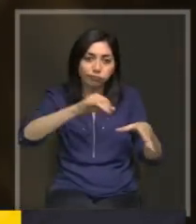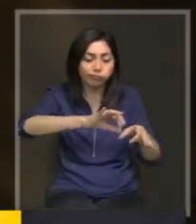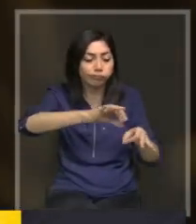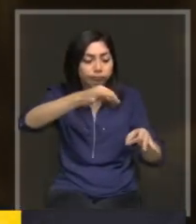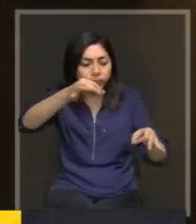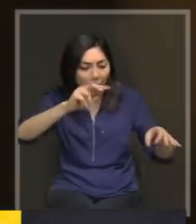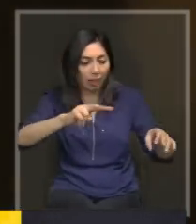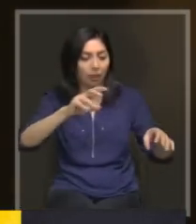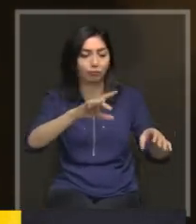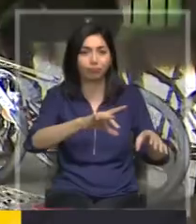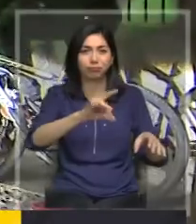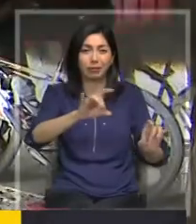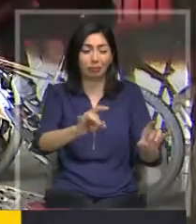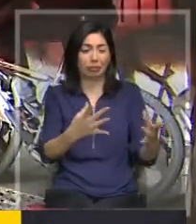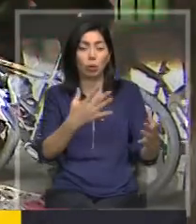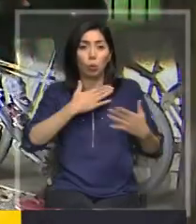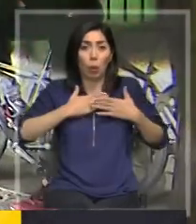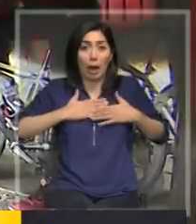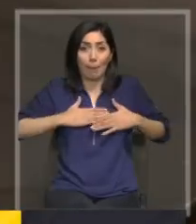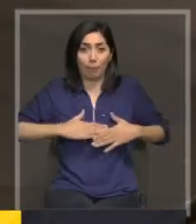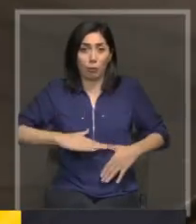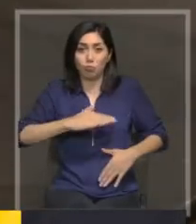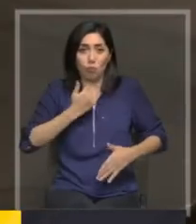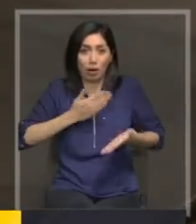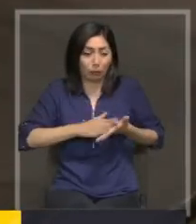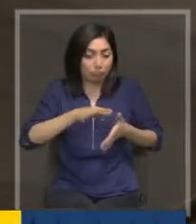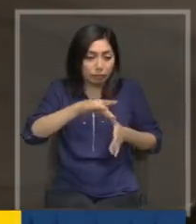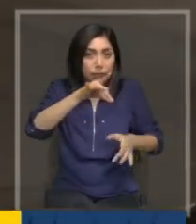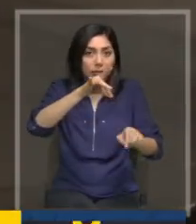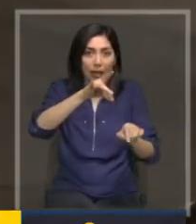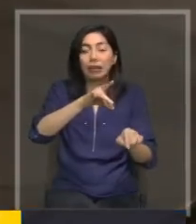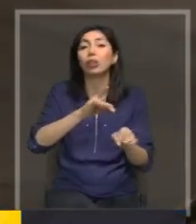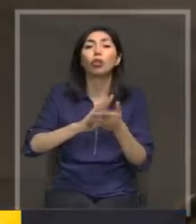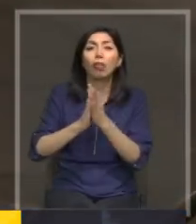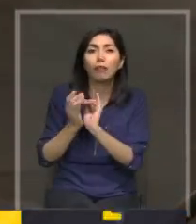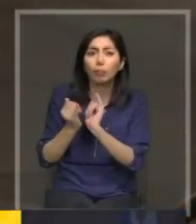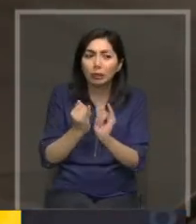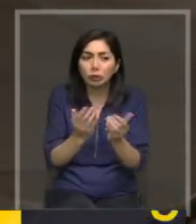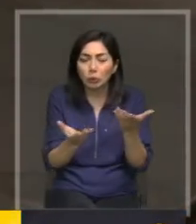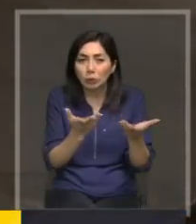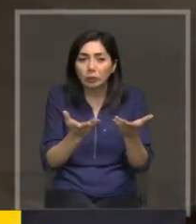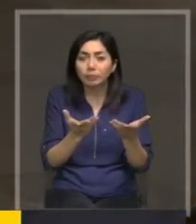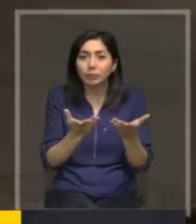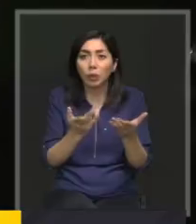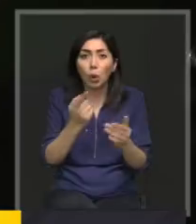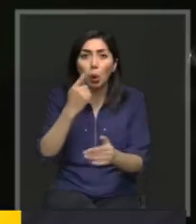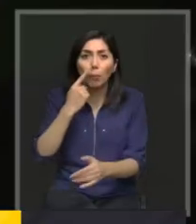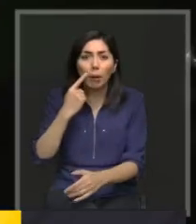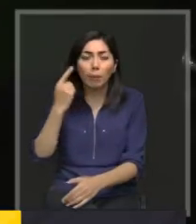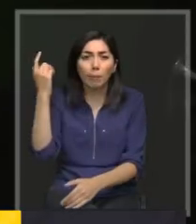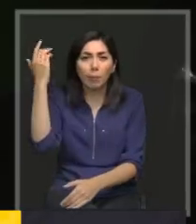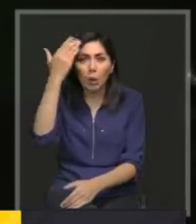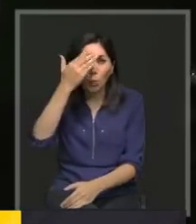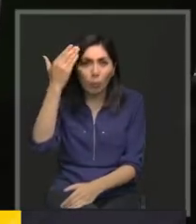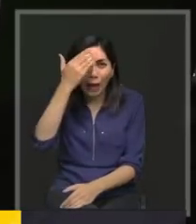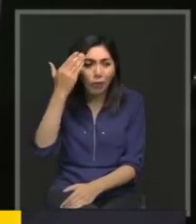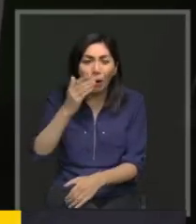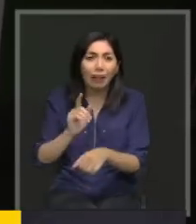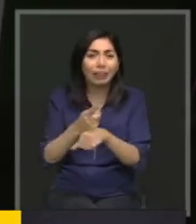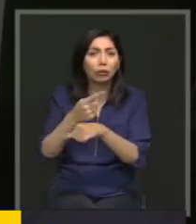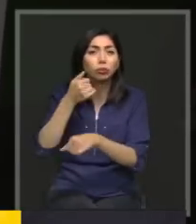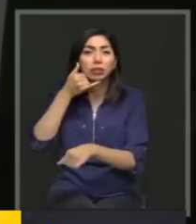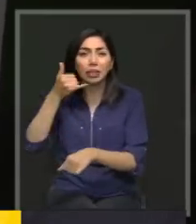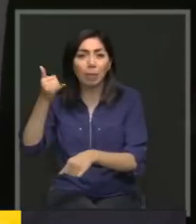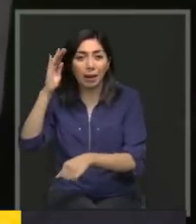un cuerpo. Es toda una información que está en desarrollo. Él obviamente preocupado al sentir esto llama inmediatamente a